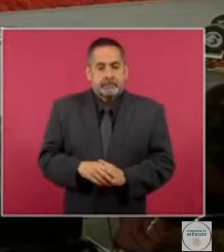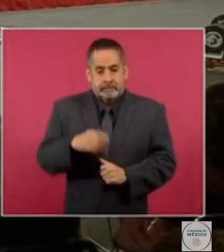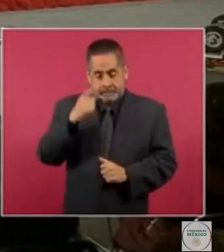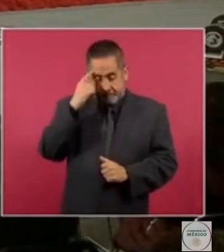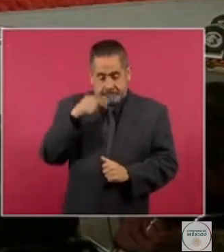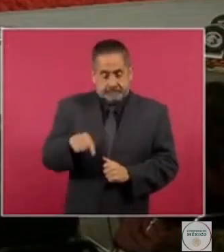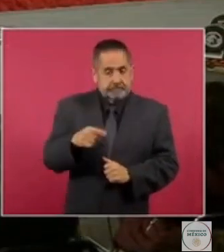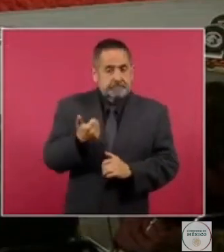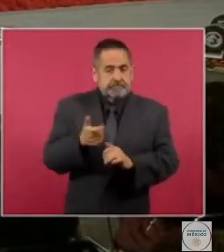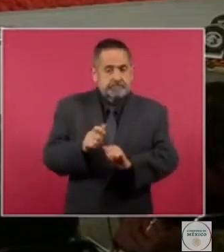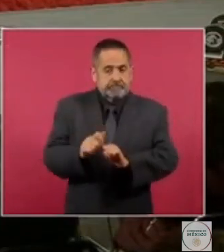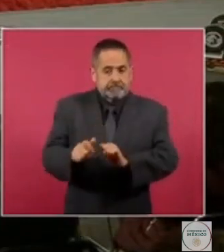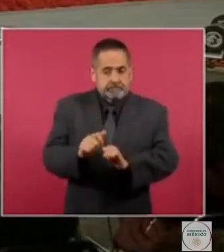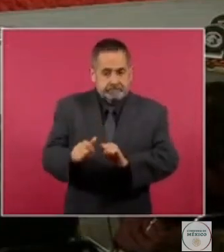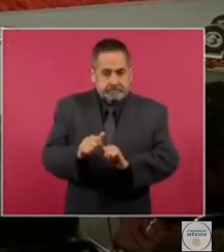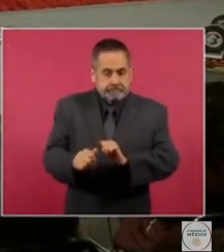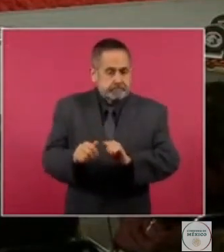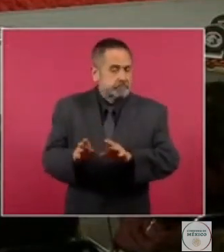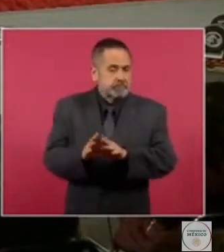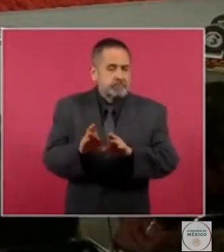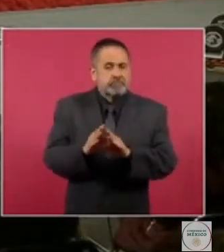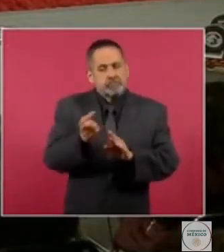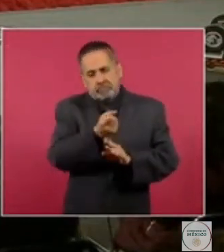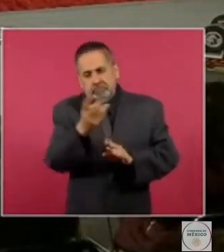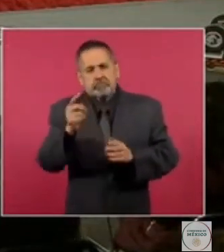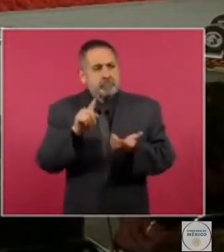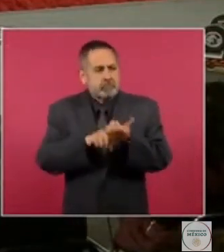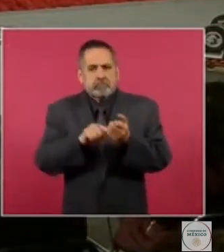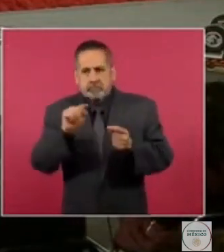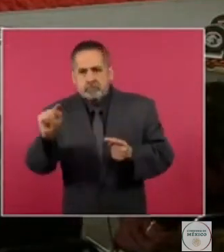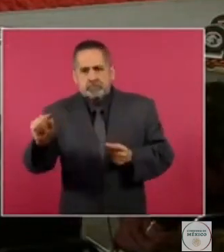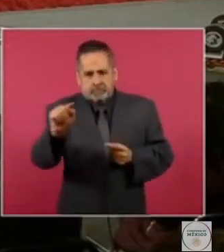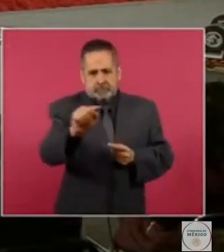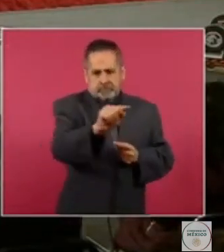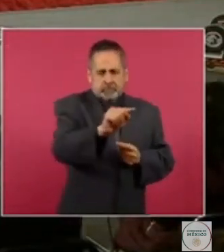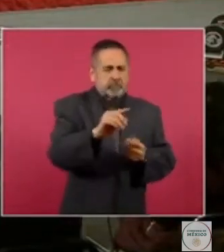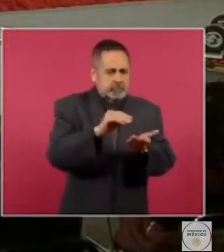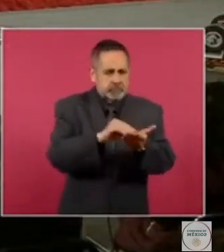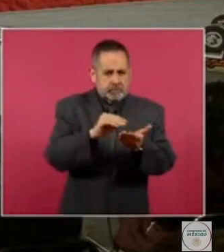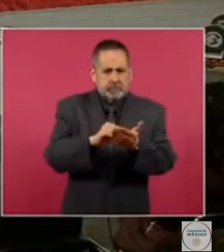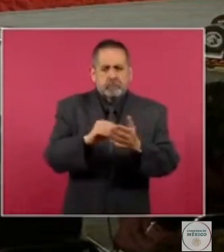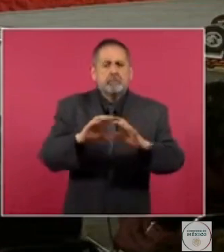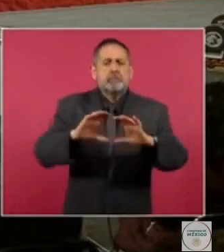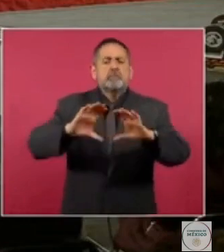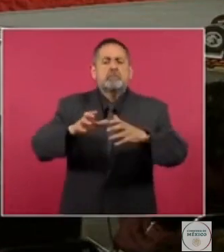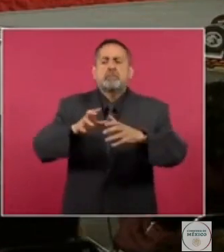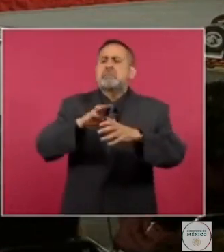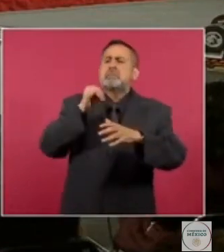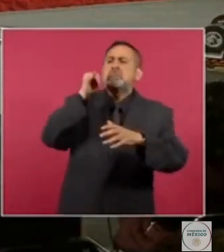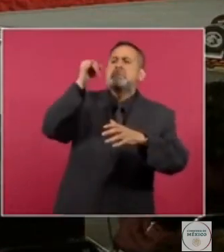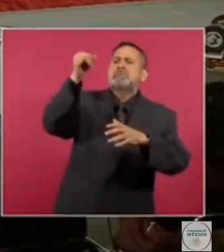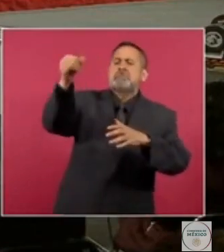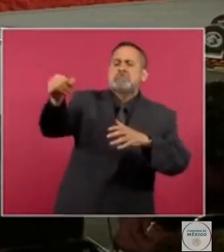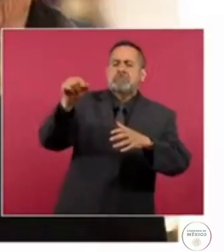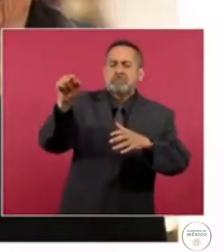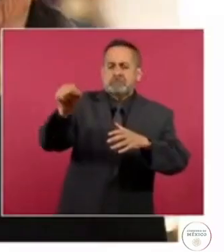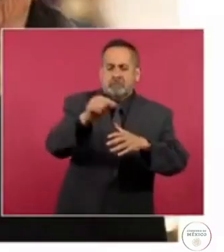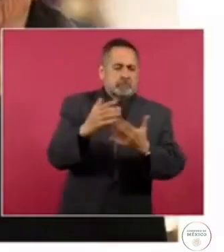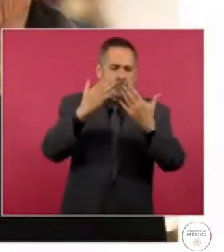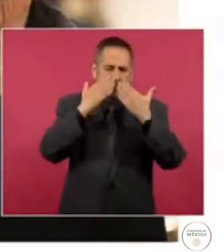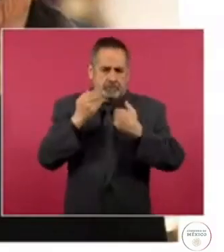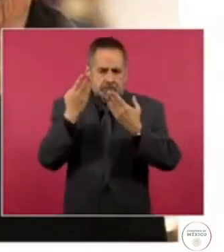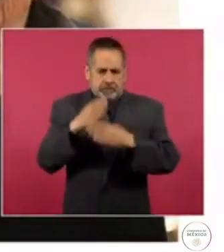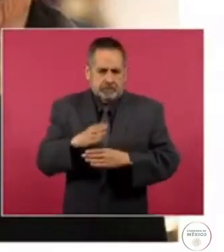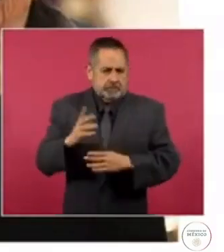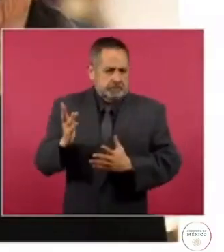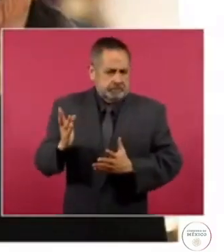en efectivo, para quienes cobran aún bajo esta modalidad en comunidades muy lejanas, donde no tenemos sucursal bancaria,